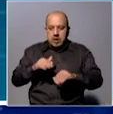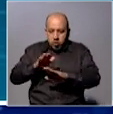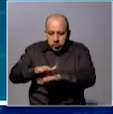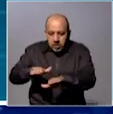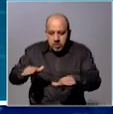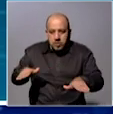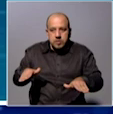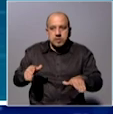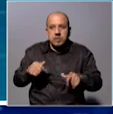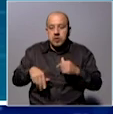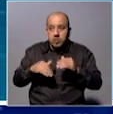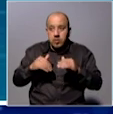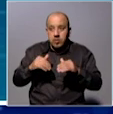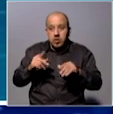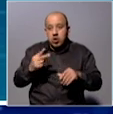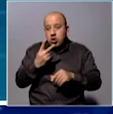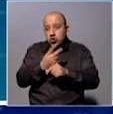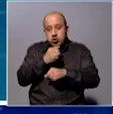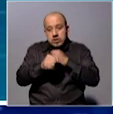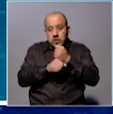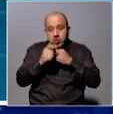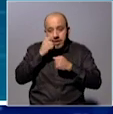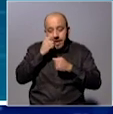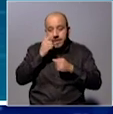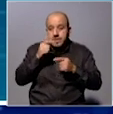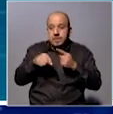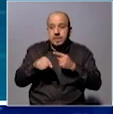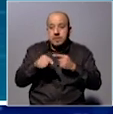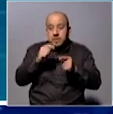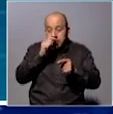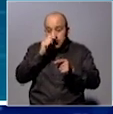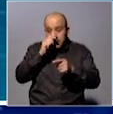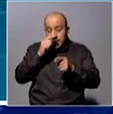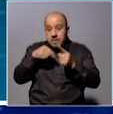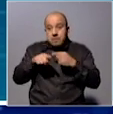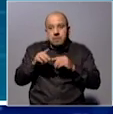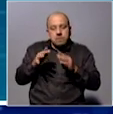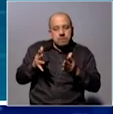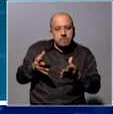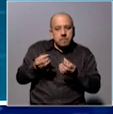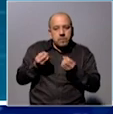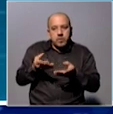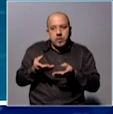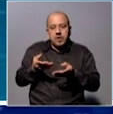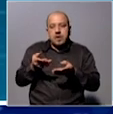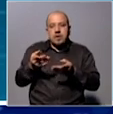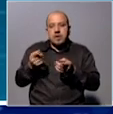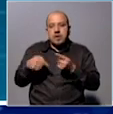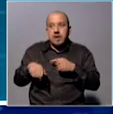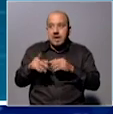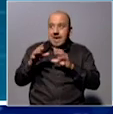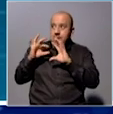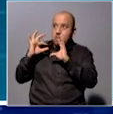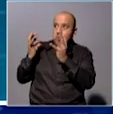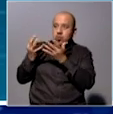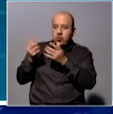pequeños, de 2 años o menos, y va a aparecer esto, porque el mundo